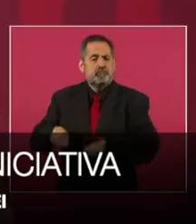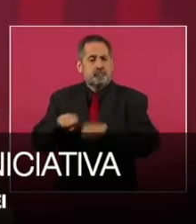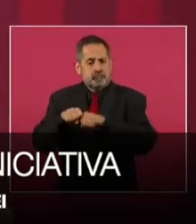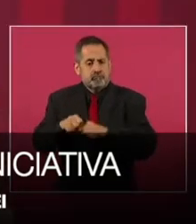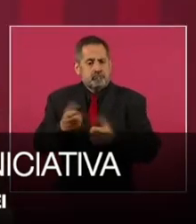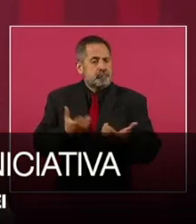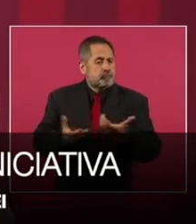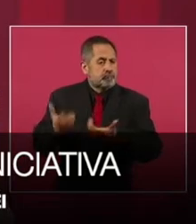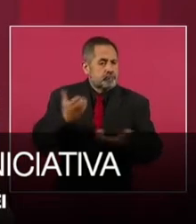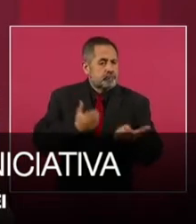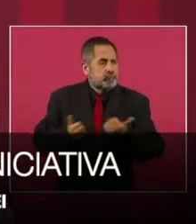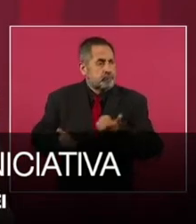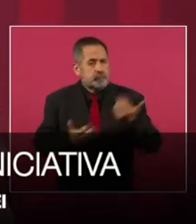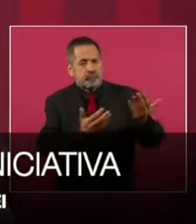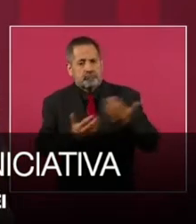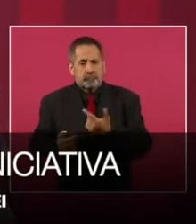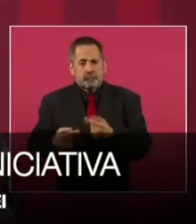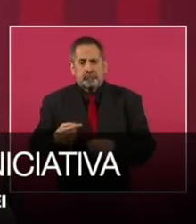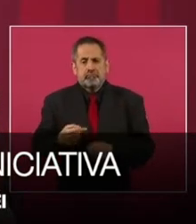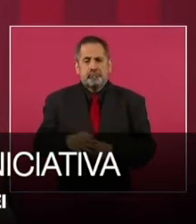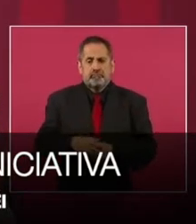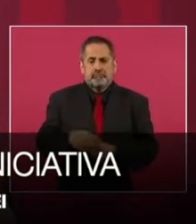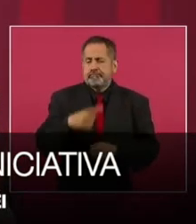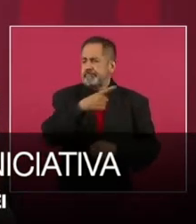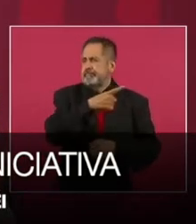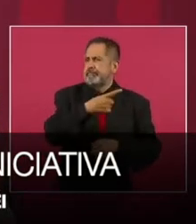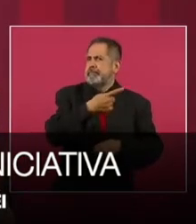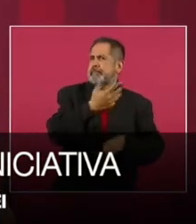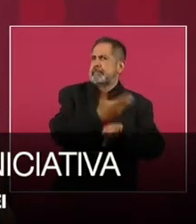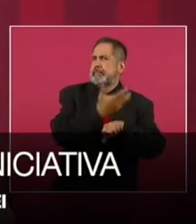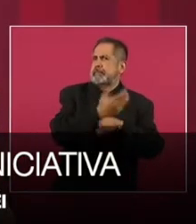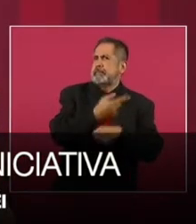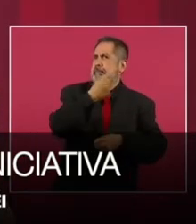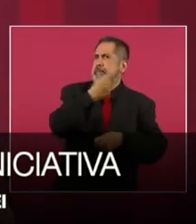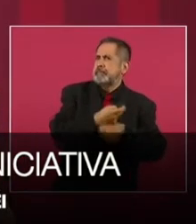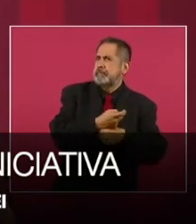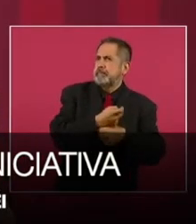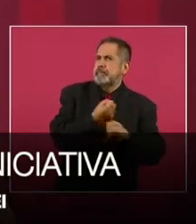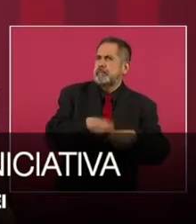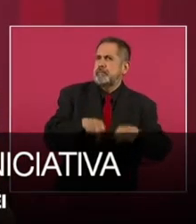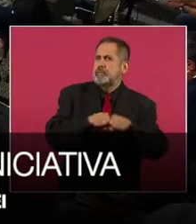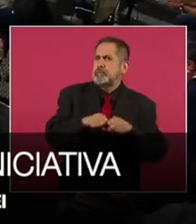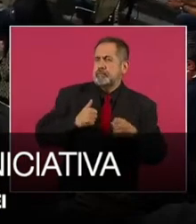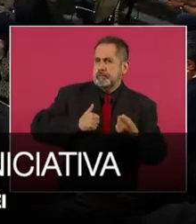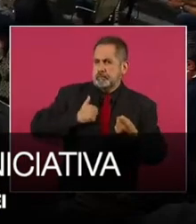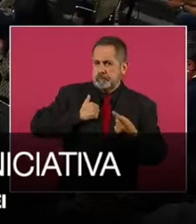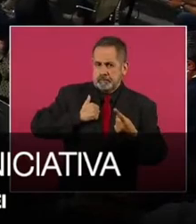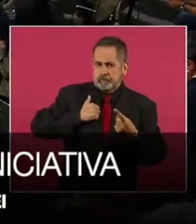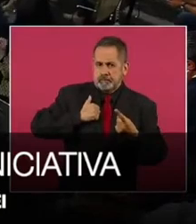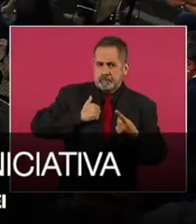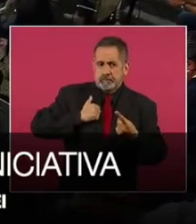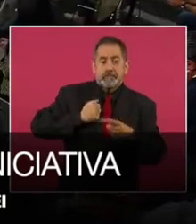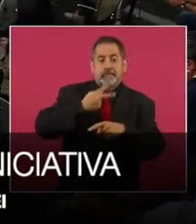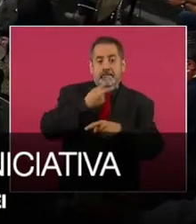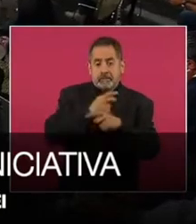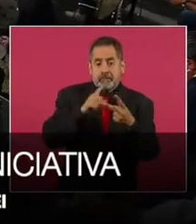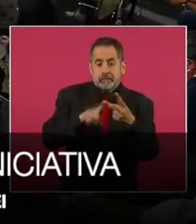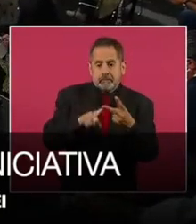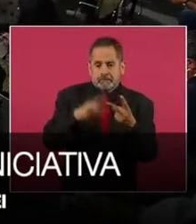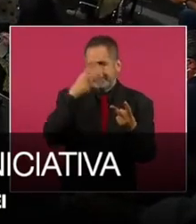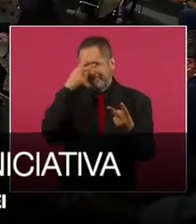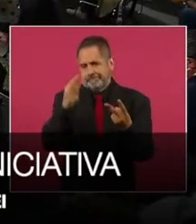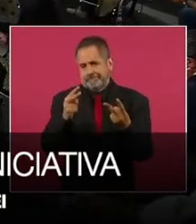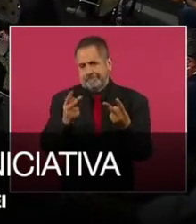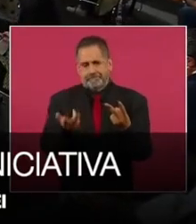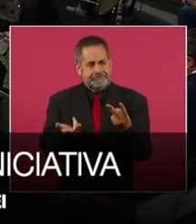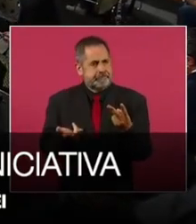gozan funcionarios como el presidente consejero de línea Lorenzo Córdoba, la gobernadora del Banco de México Victoria Rodríguez Ceja,